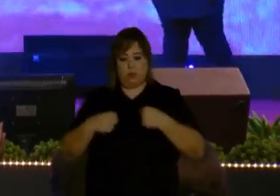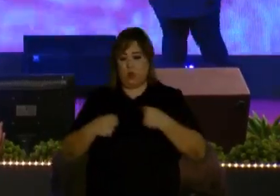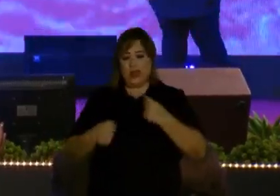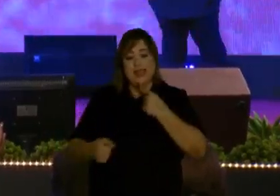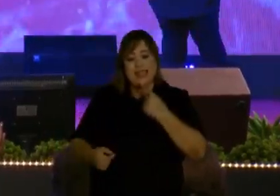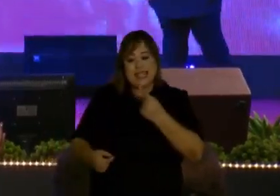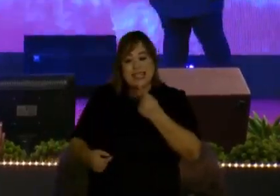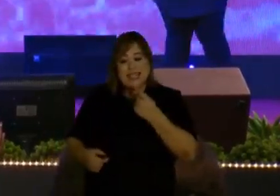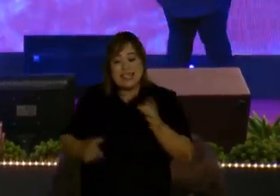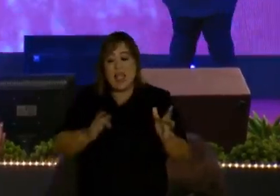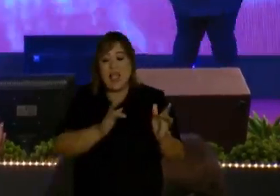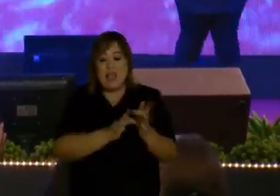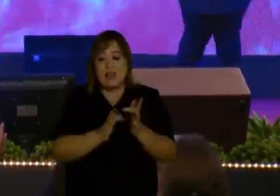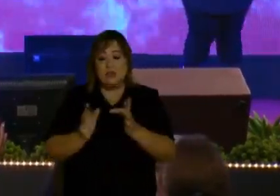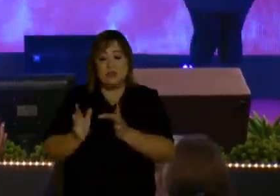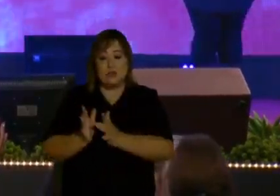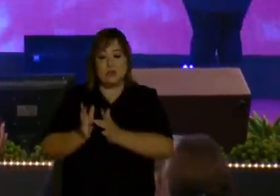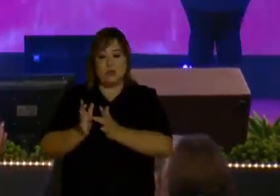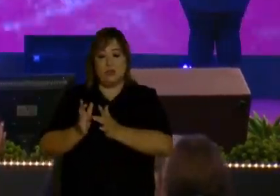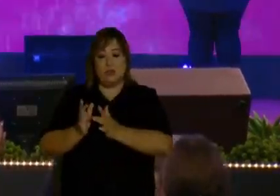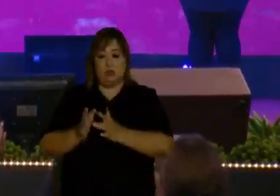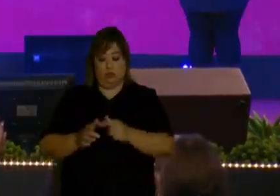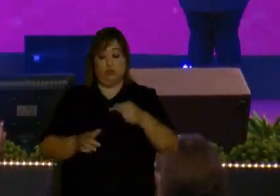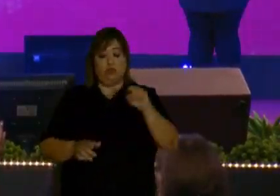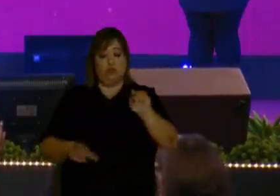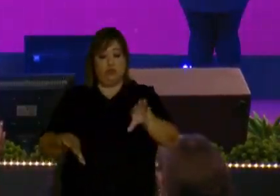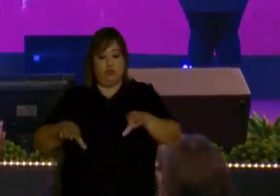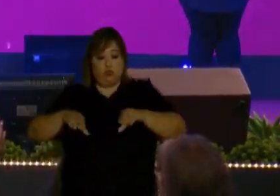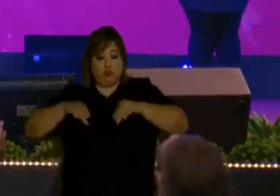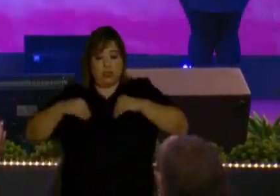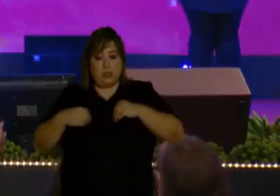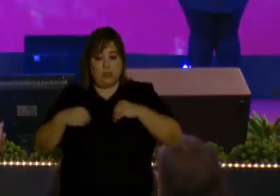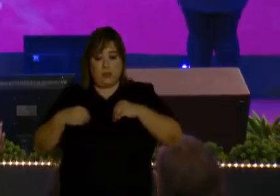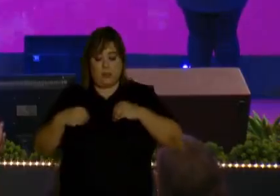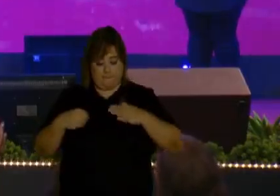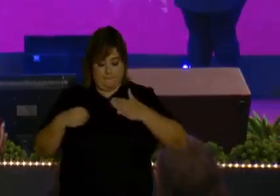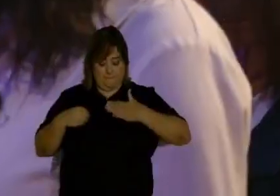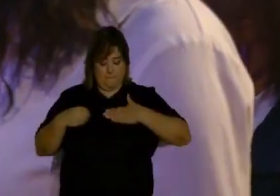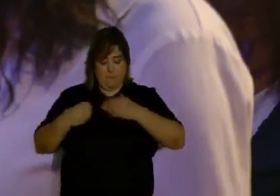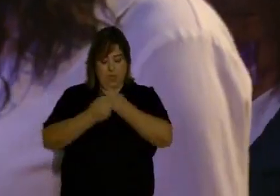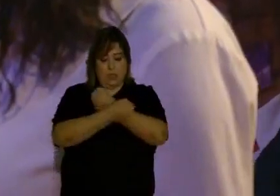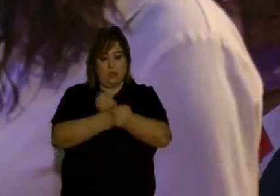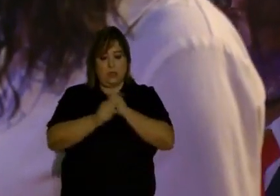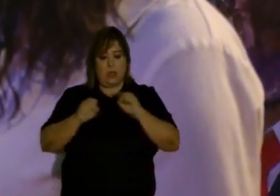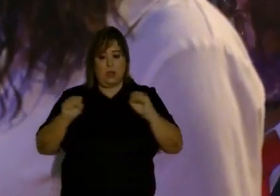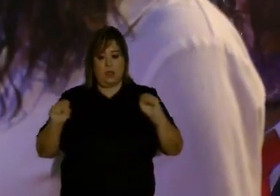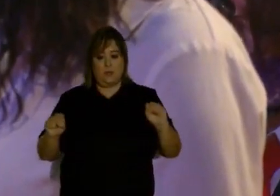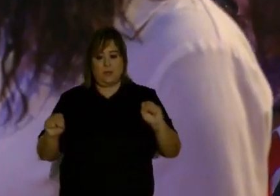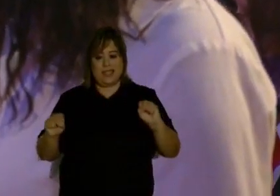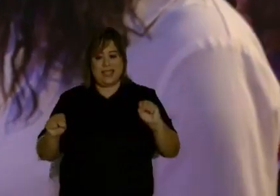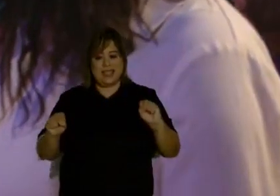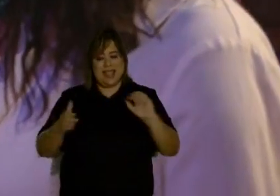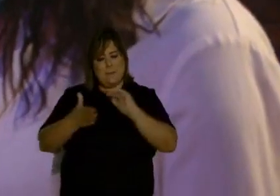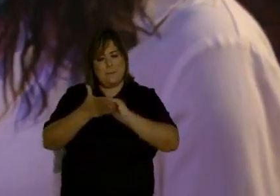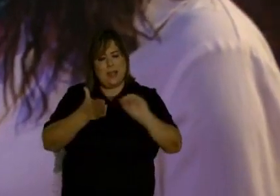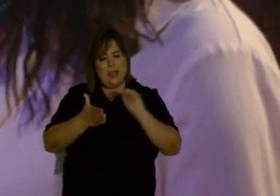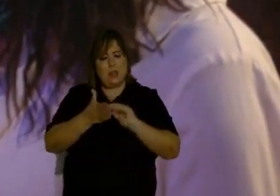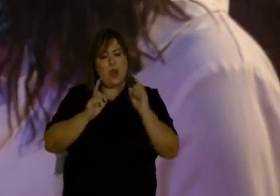Diga conmigo: Jesús, te acepto como mi Salvador. Perdona mis